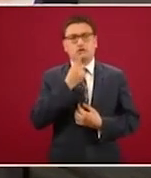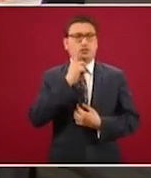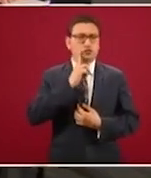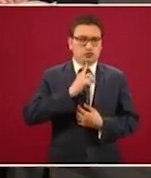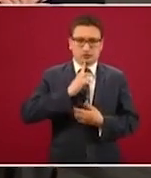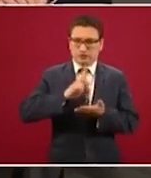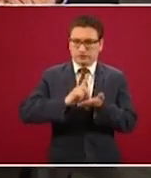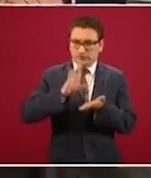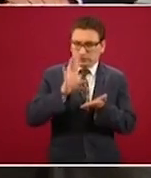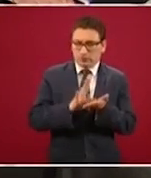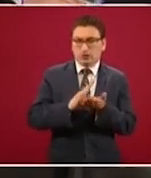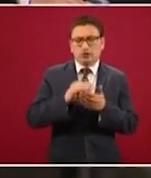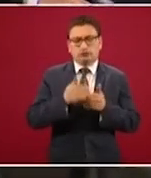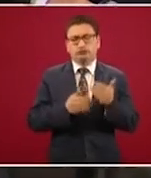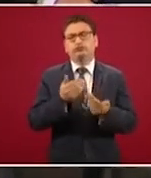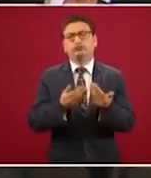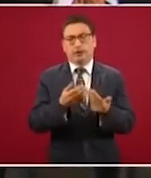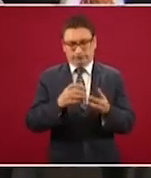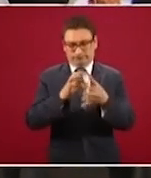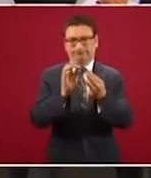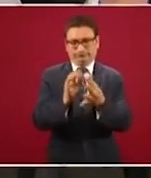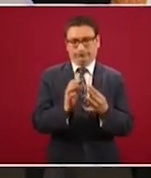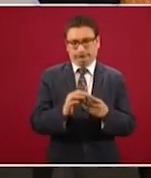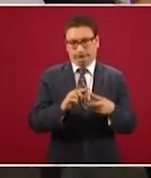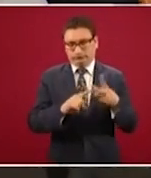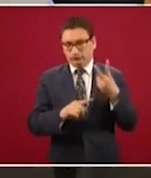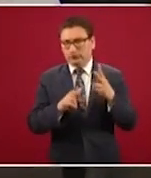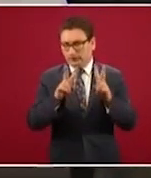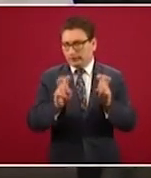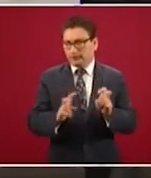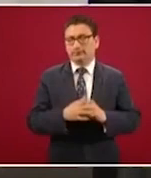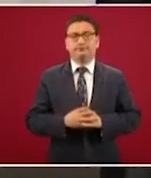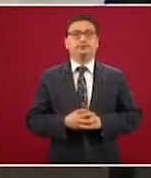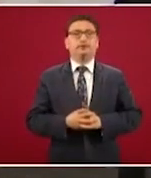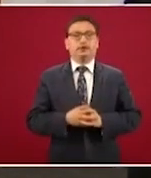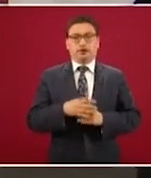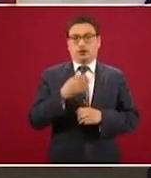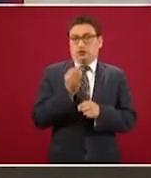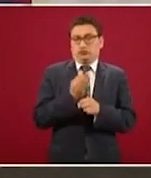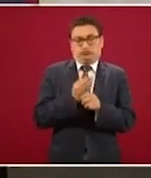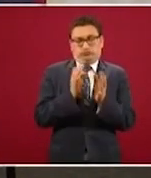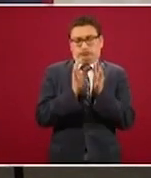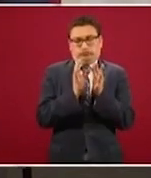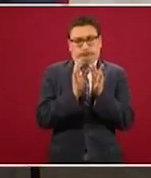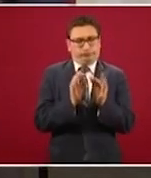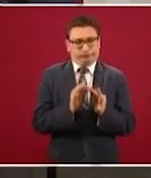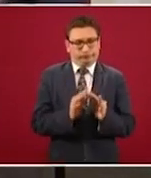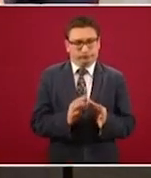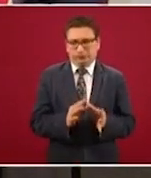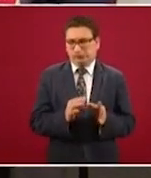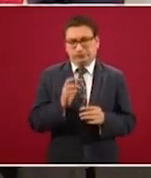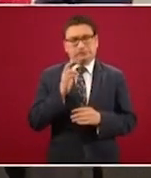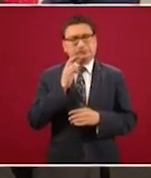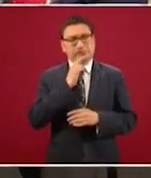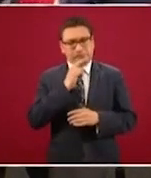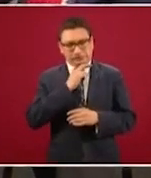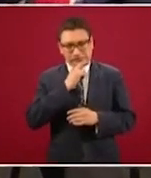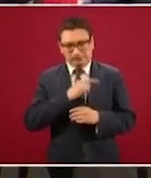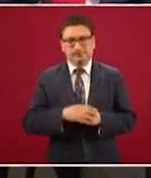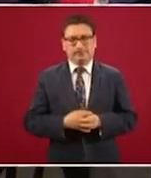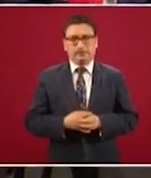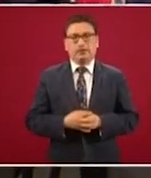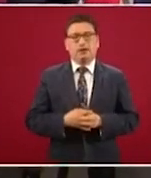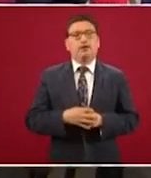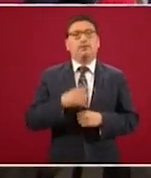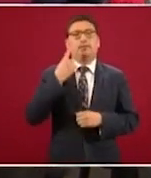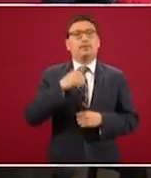discapacidad. Son los dos temas. Vamos a procurar desahogarlos lo más pronto posible